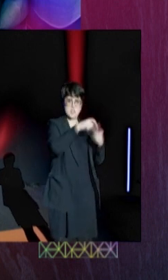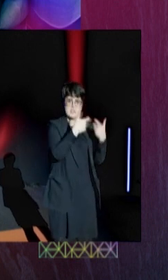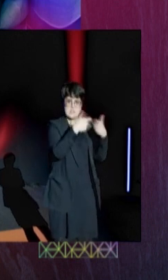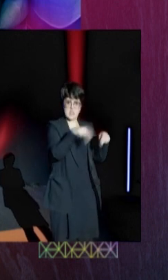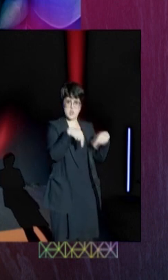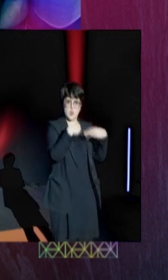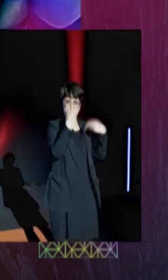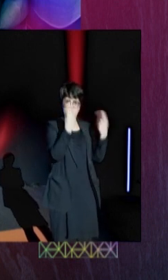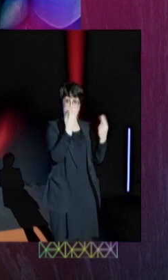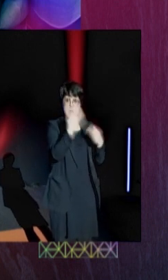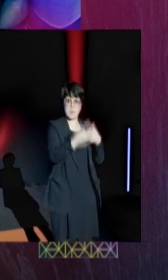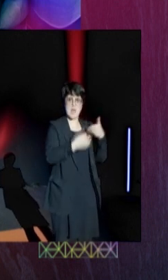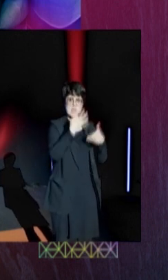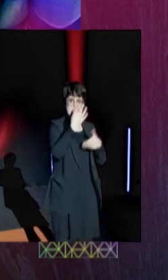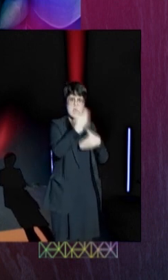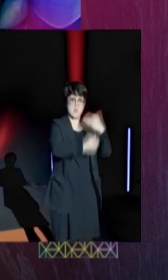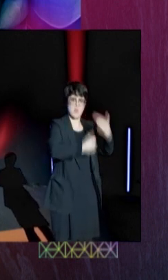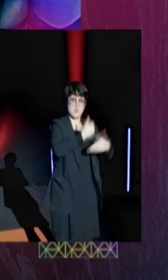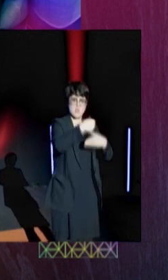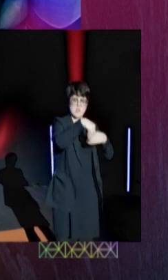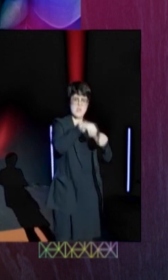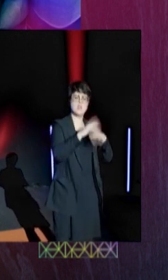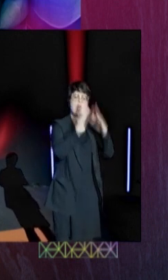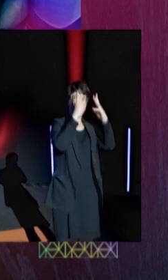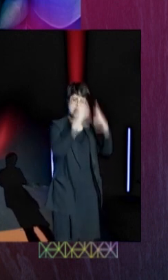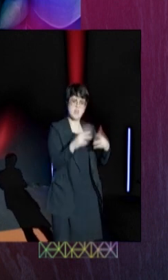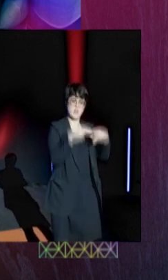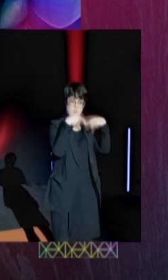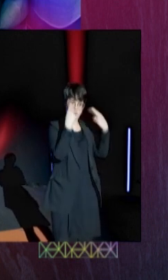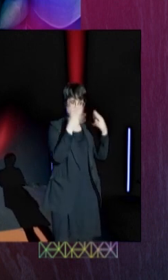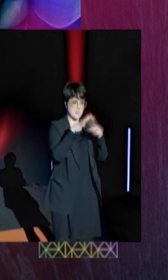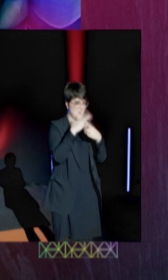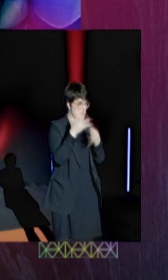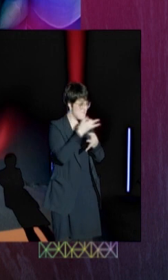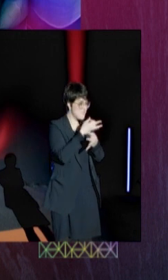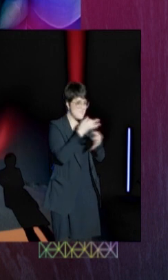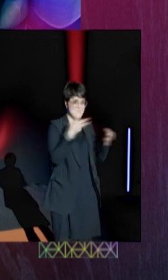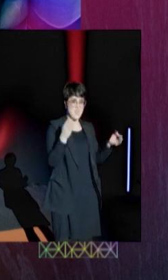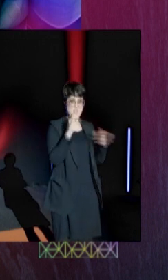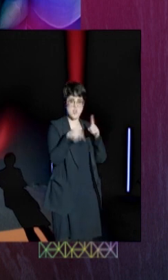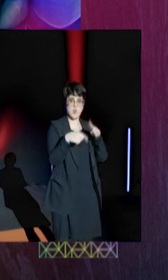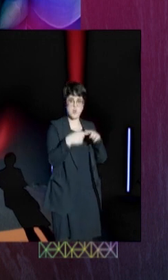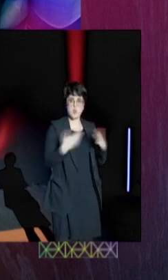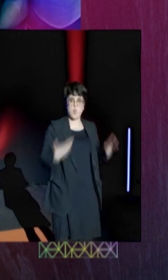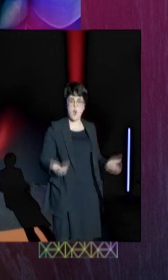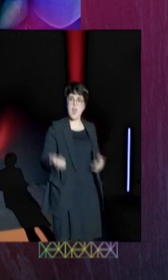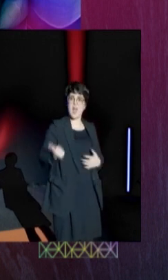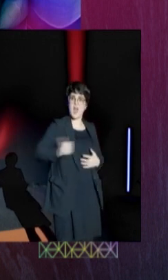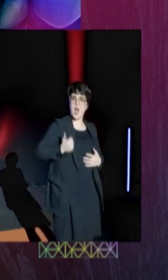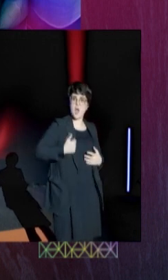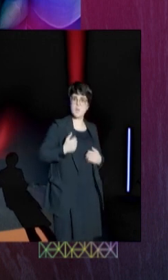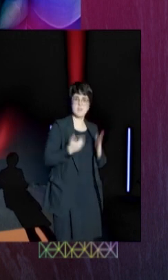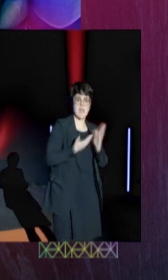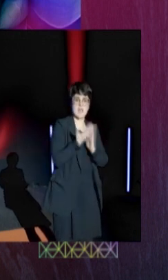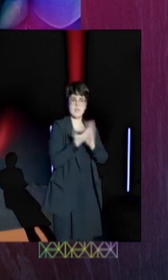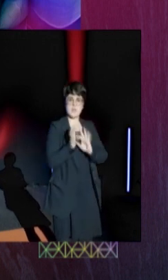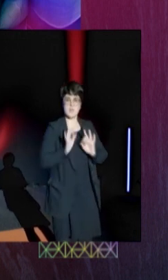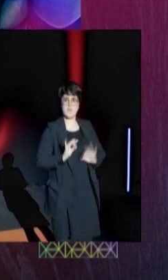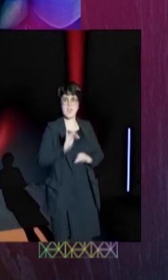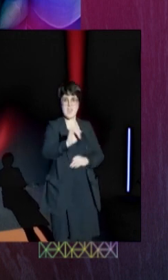procesos están definidos en la administración pública se dan las condiciones perfectas Para aprovechar las posibilidades de la Inteligencia